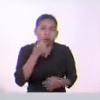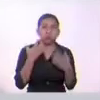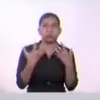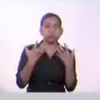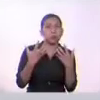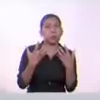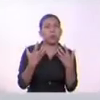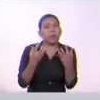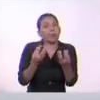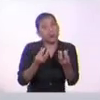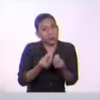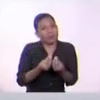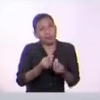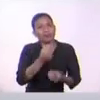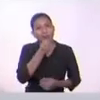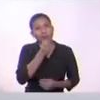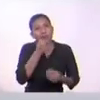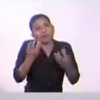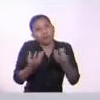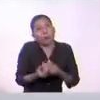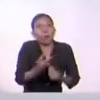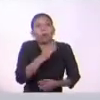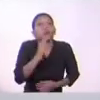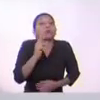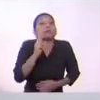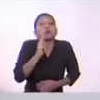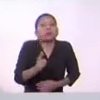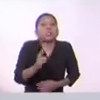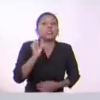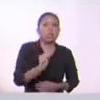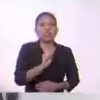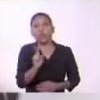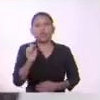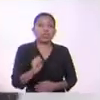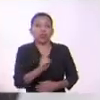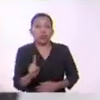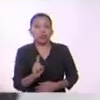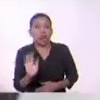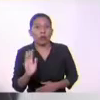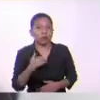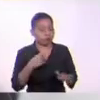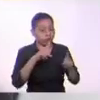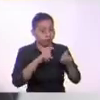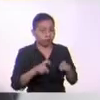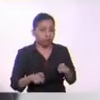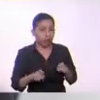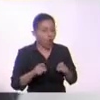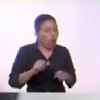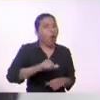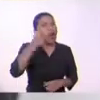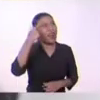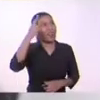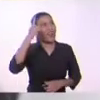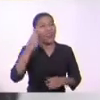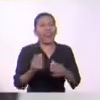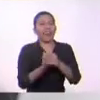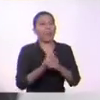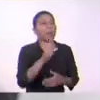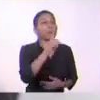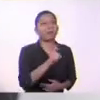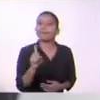la persona a quien entrevista sin salirse del guión. Por eso es que este tipo de